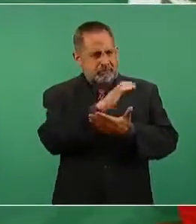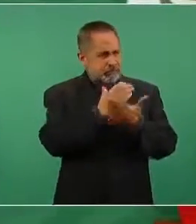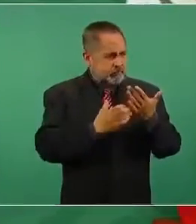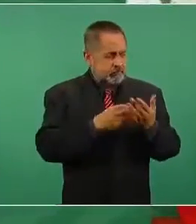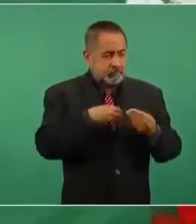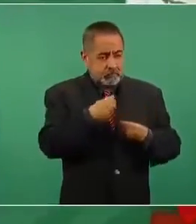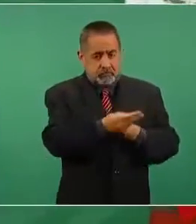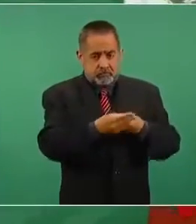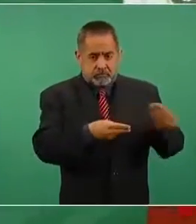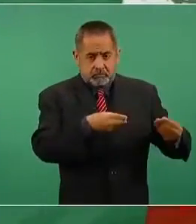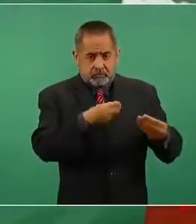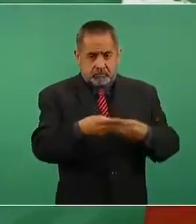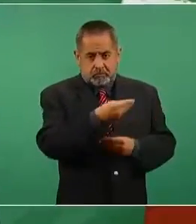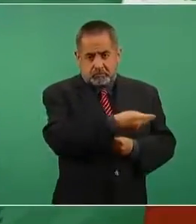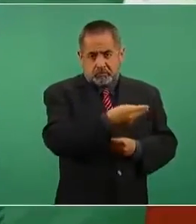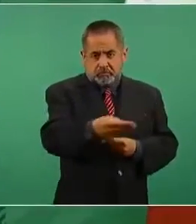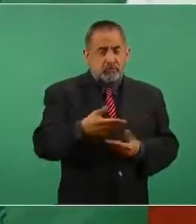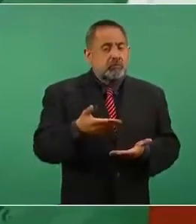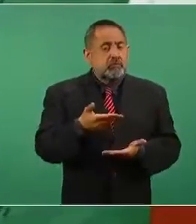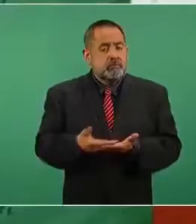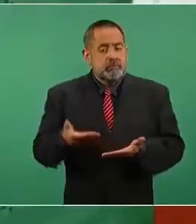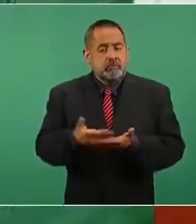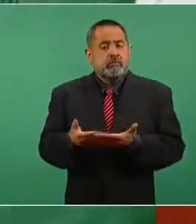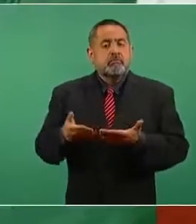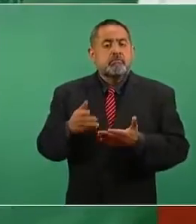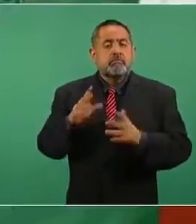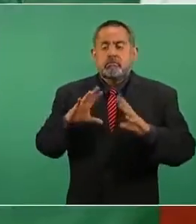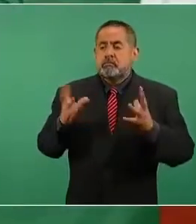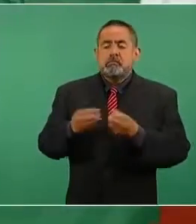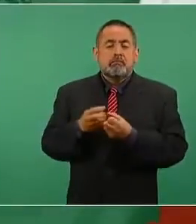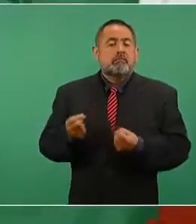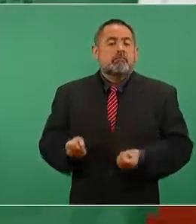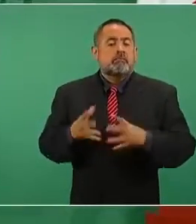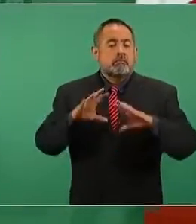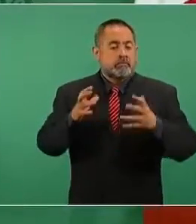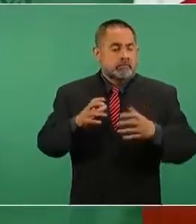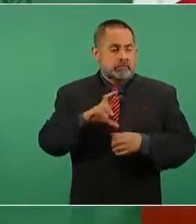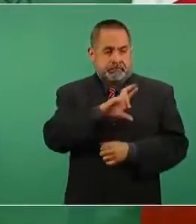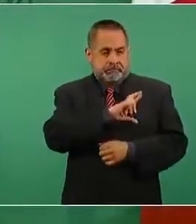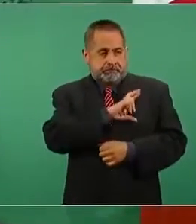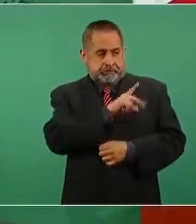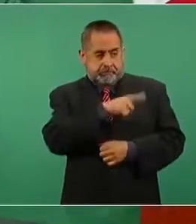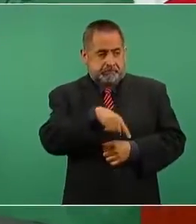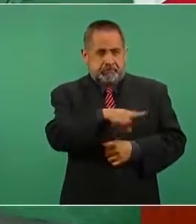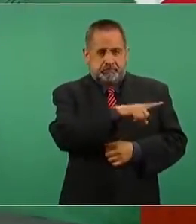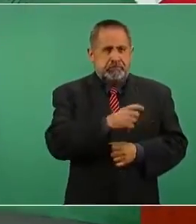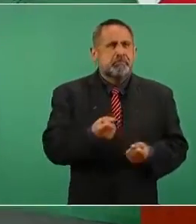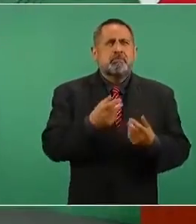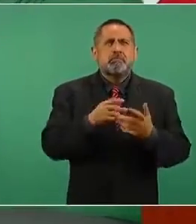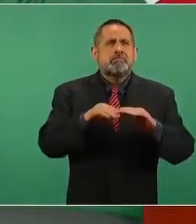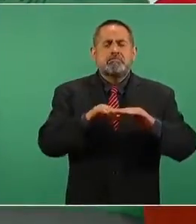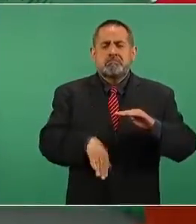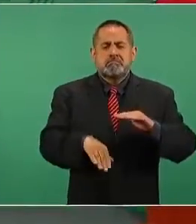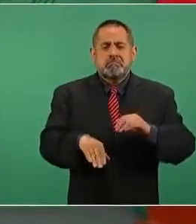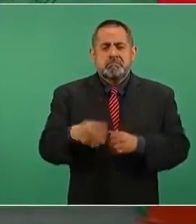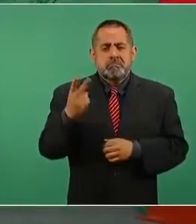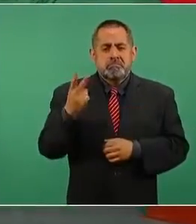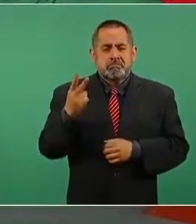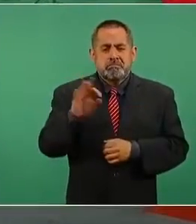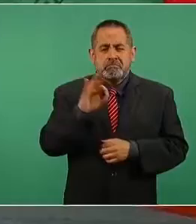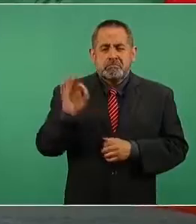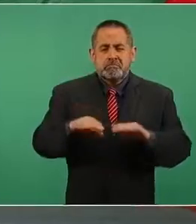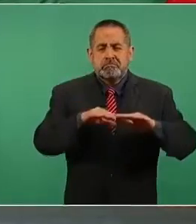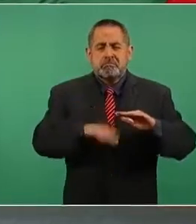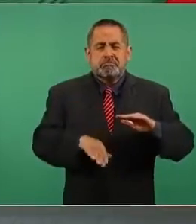otorgaron. Actualmente la participación de los privados ronda en menos del 2% de